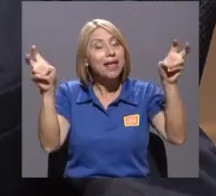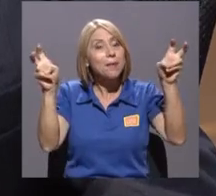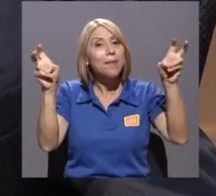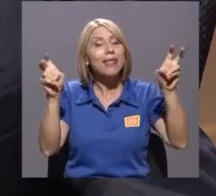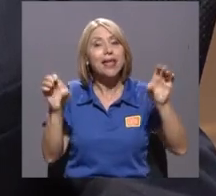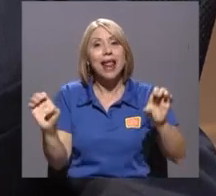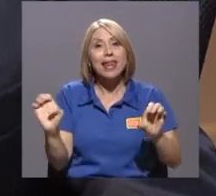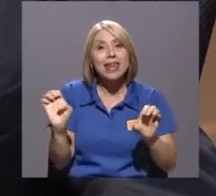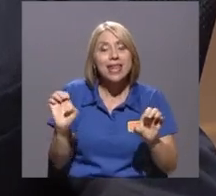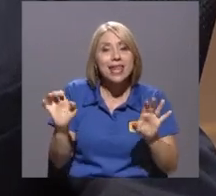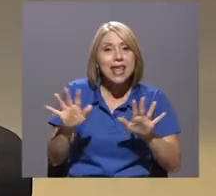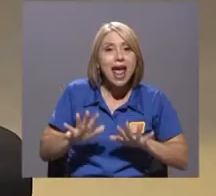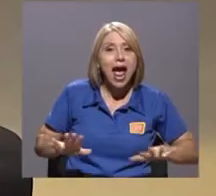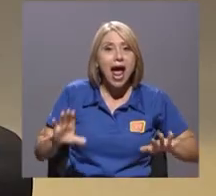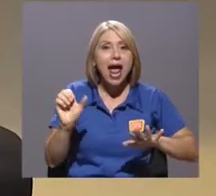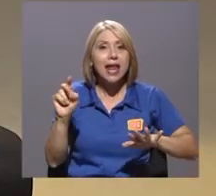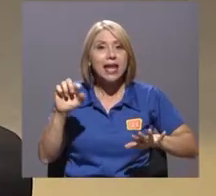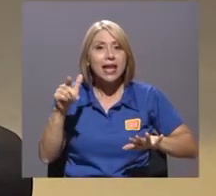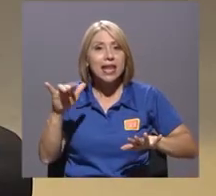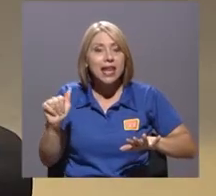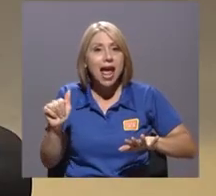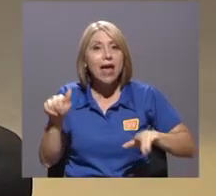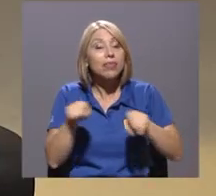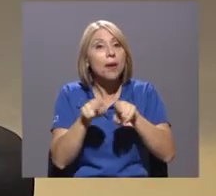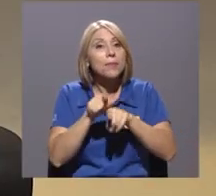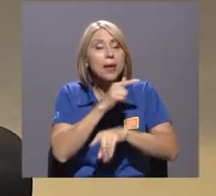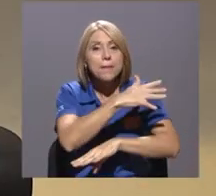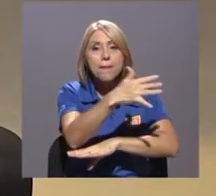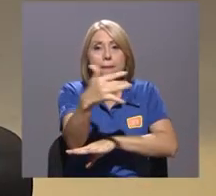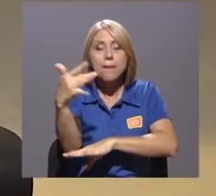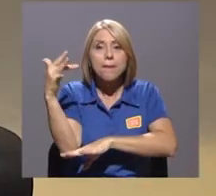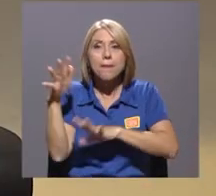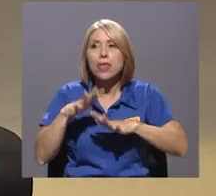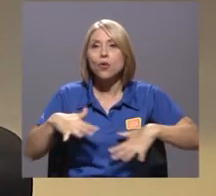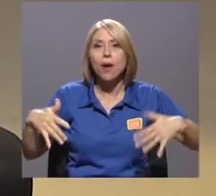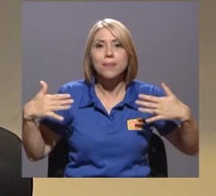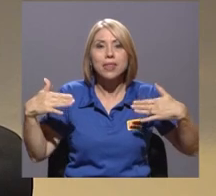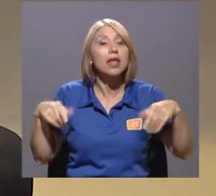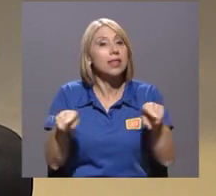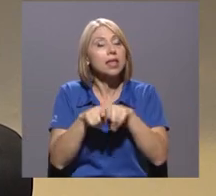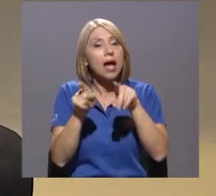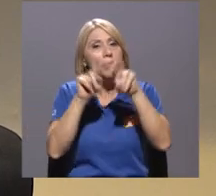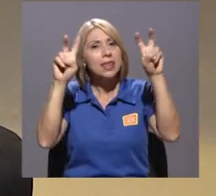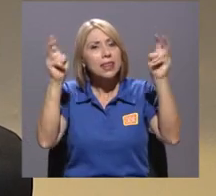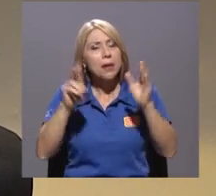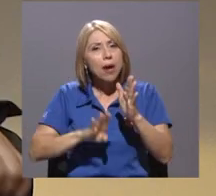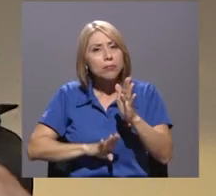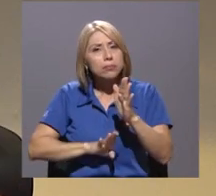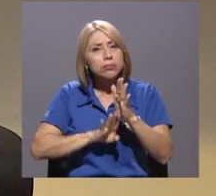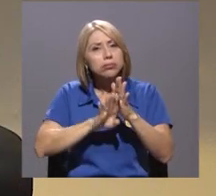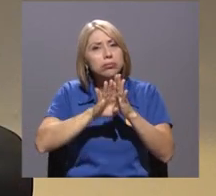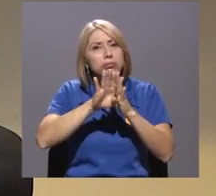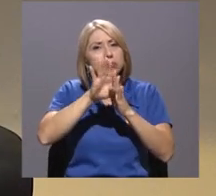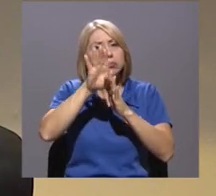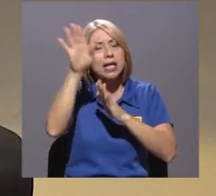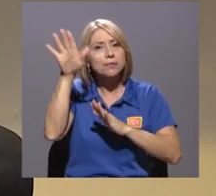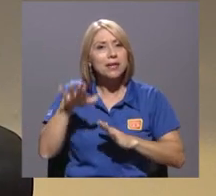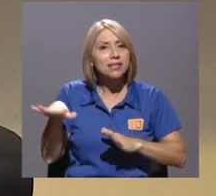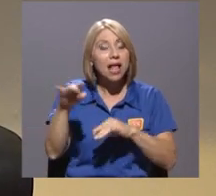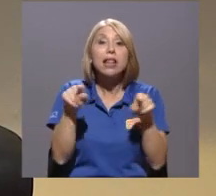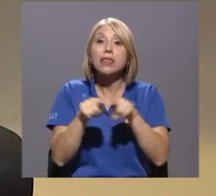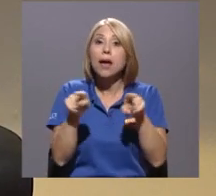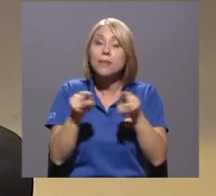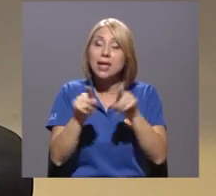el campo espacial también en el campo de la defensa también